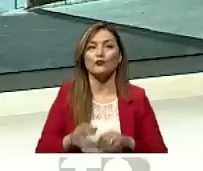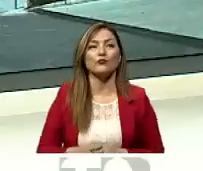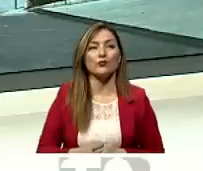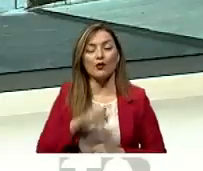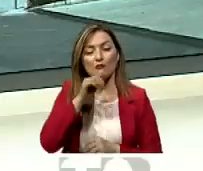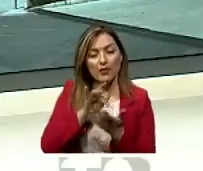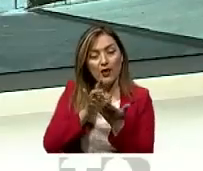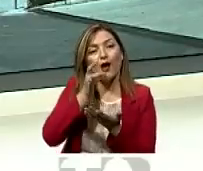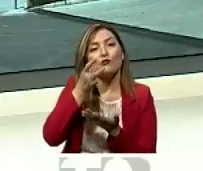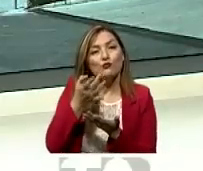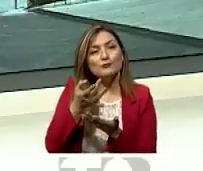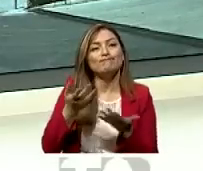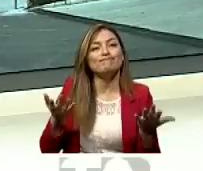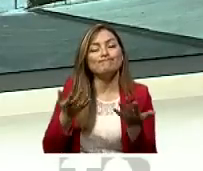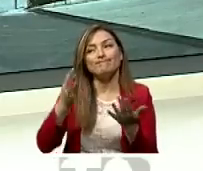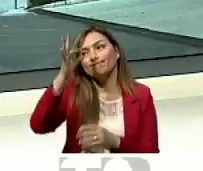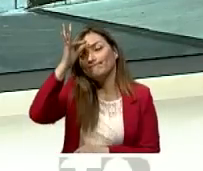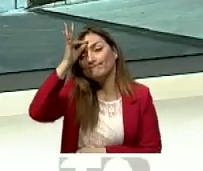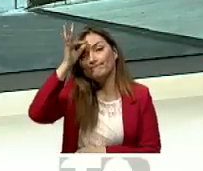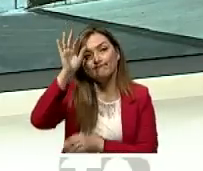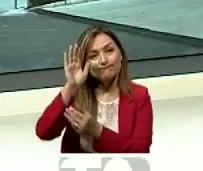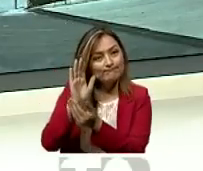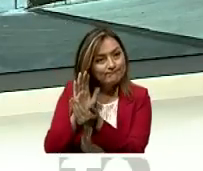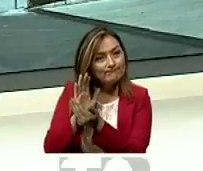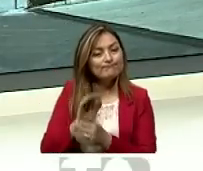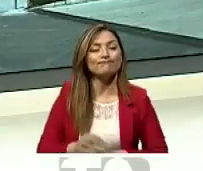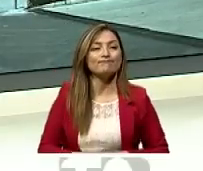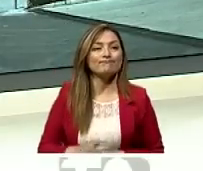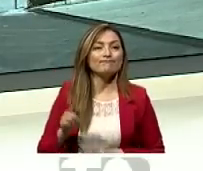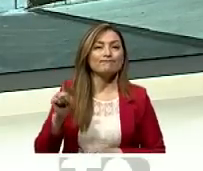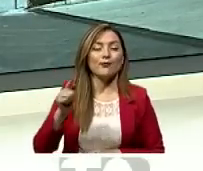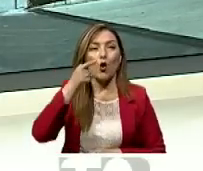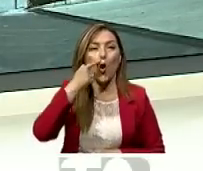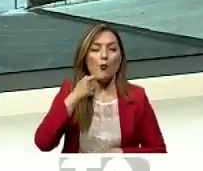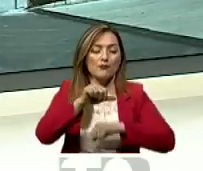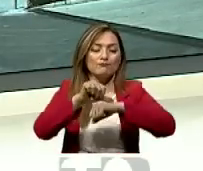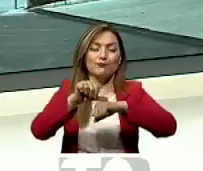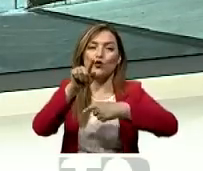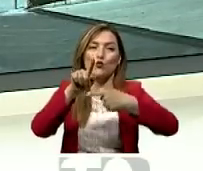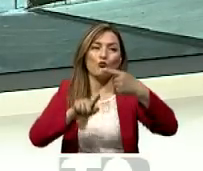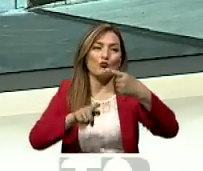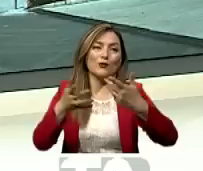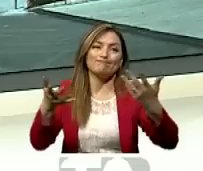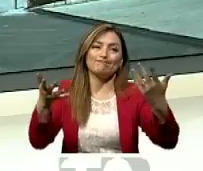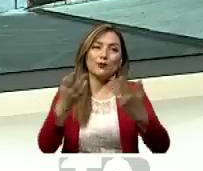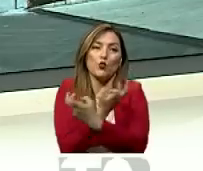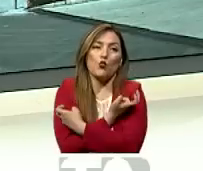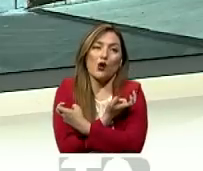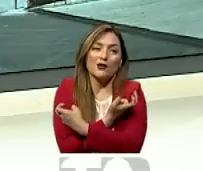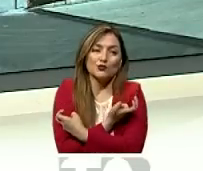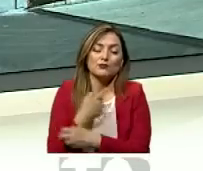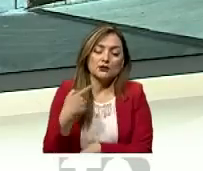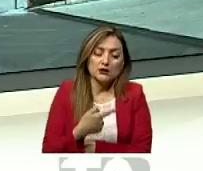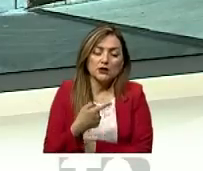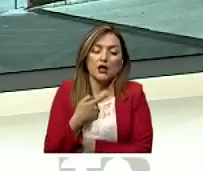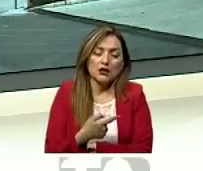de medicamentos e insumos en hospitales del IES impide que un hombre sea operado de una infección en sus huesos y que cada día